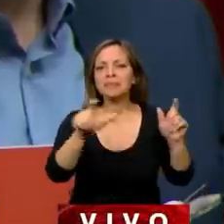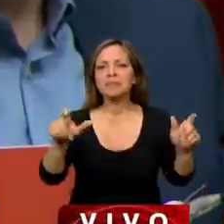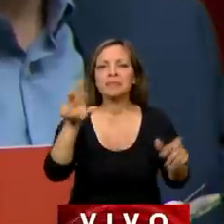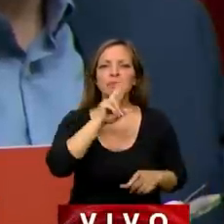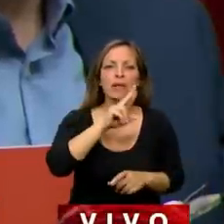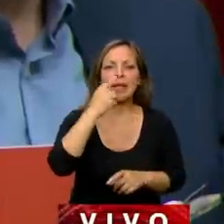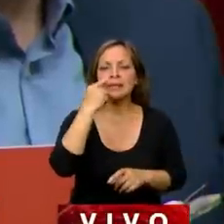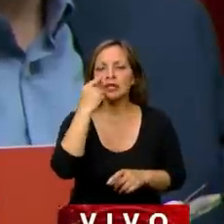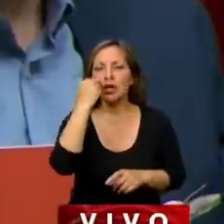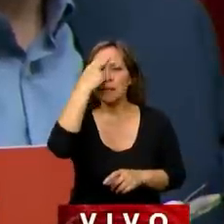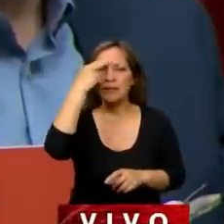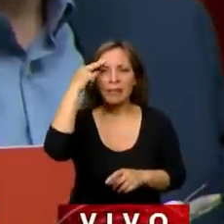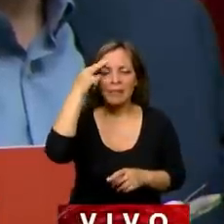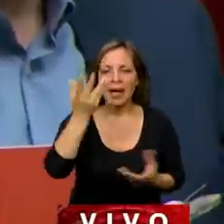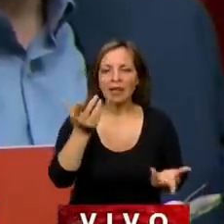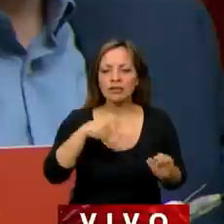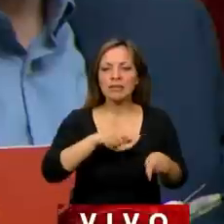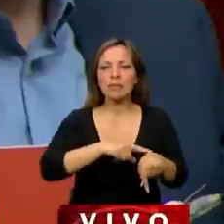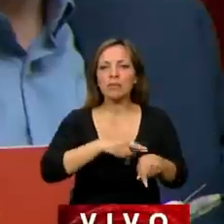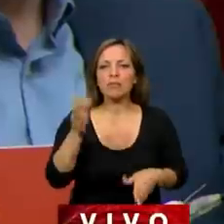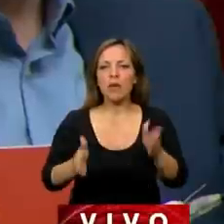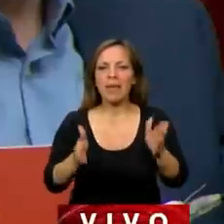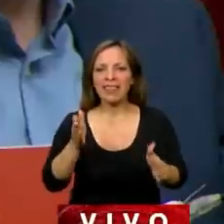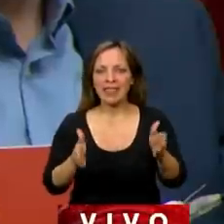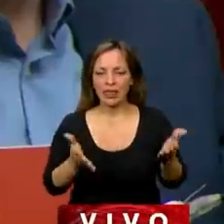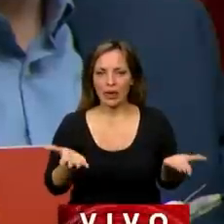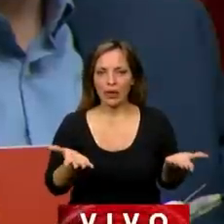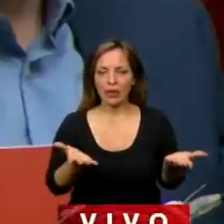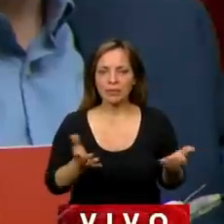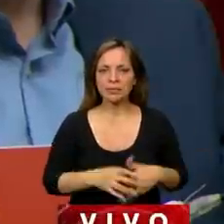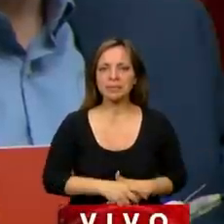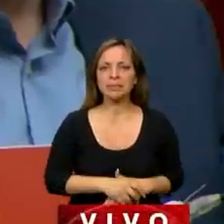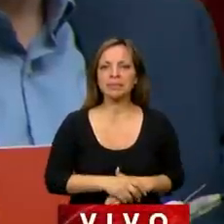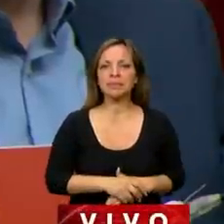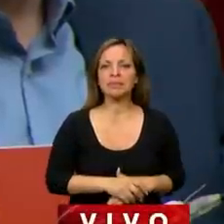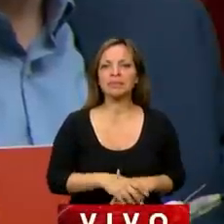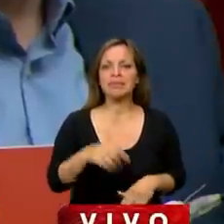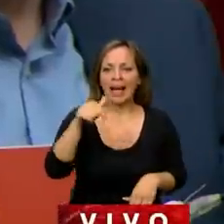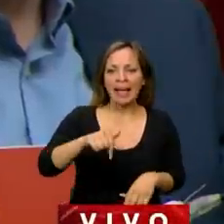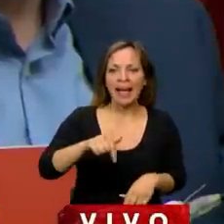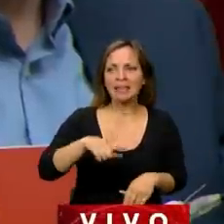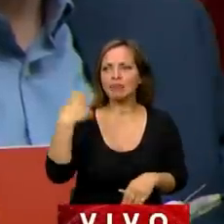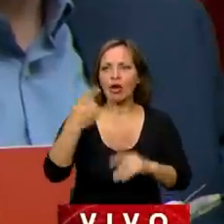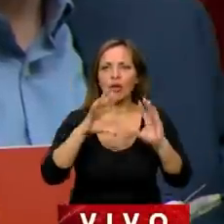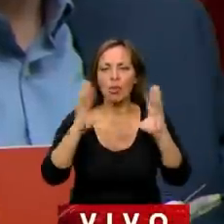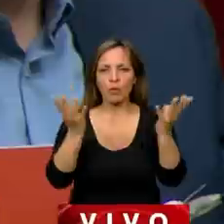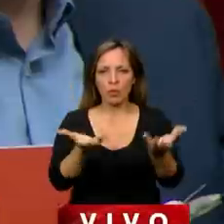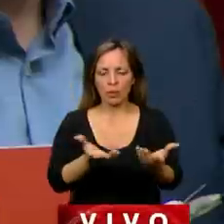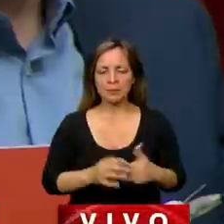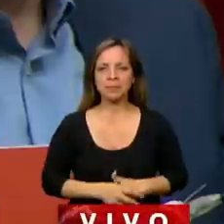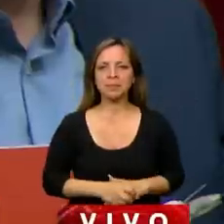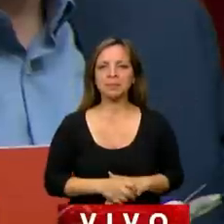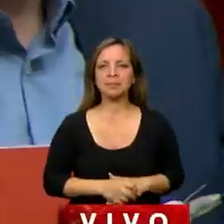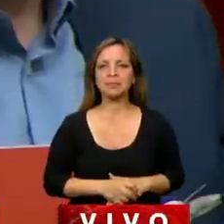en este periodo que hemos tenido que atravesar aquí y en todo el mundo. Y justamente en